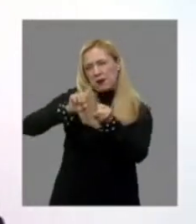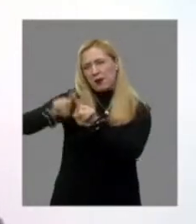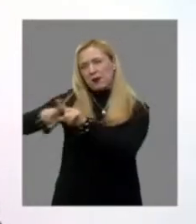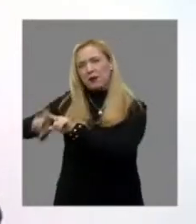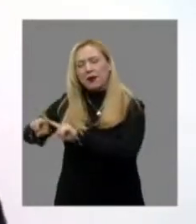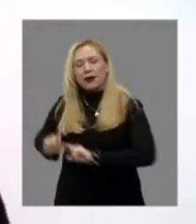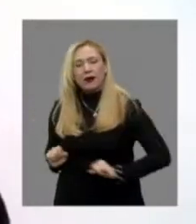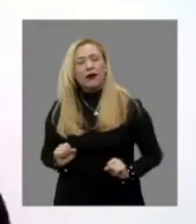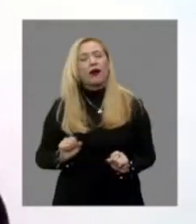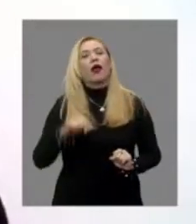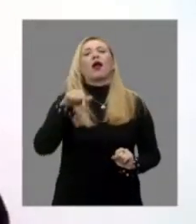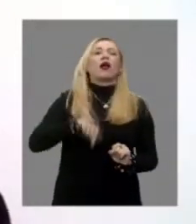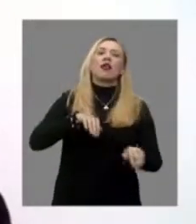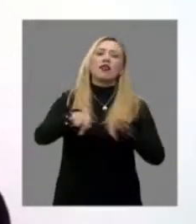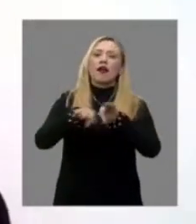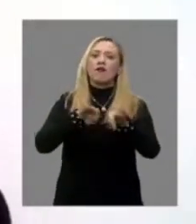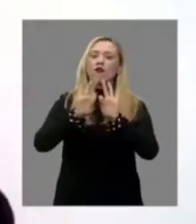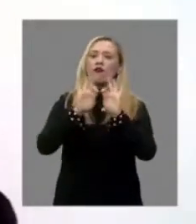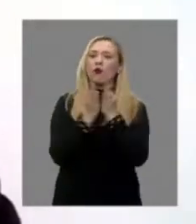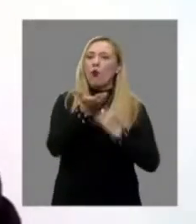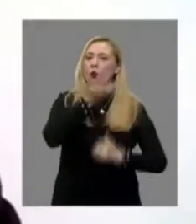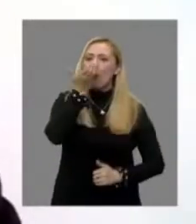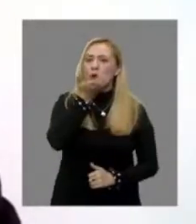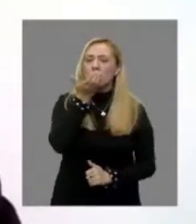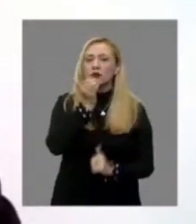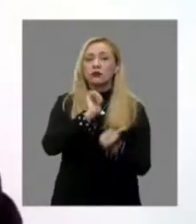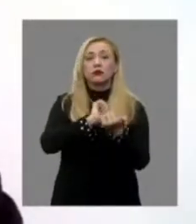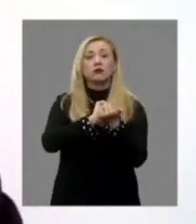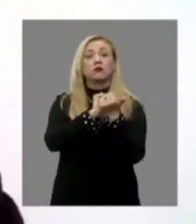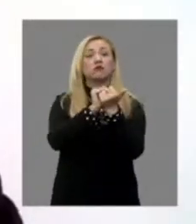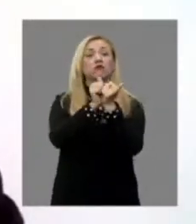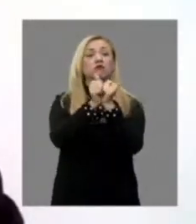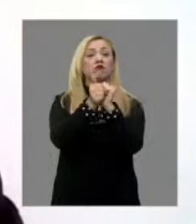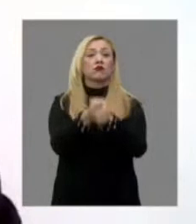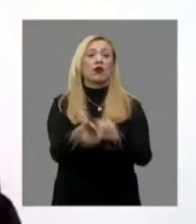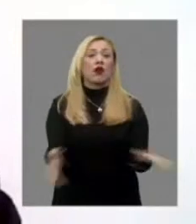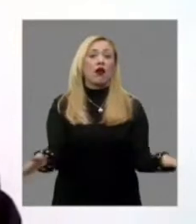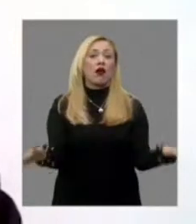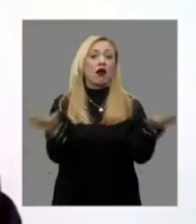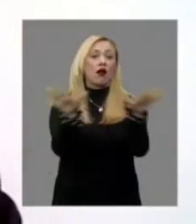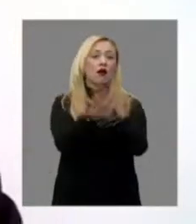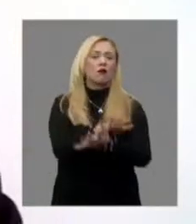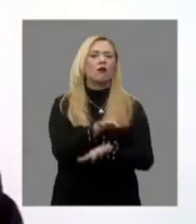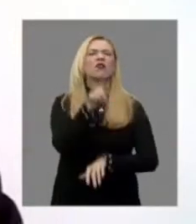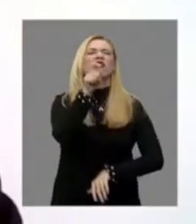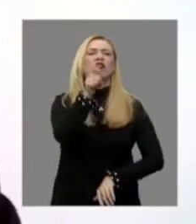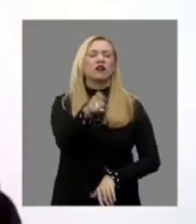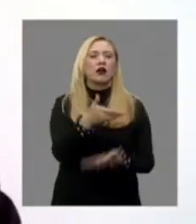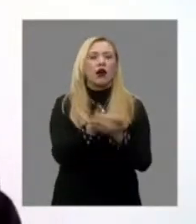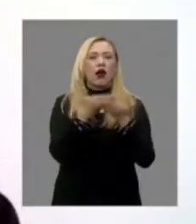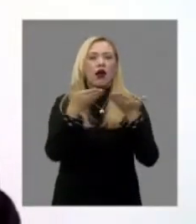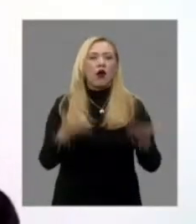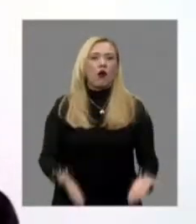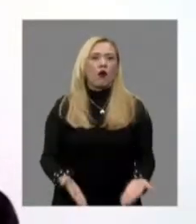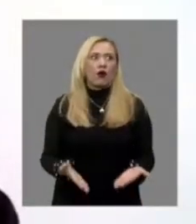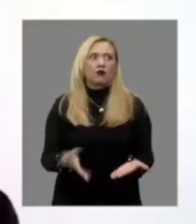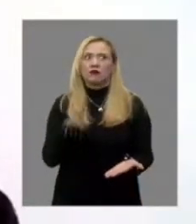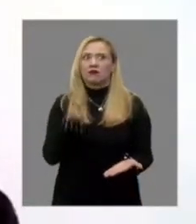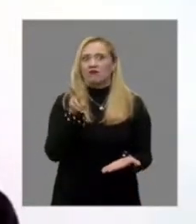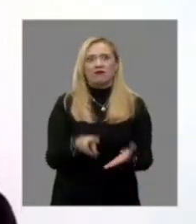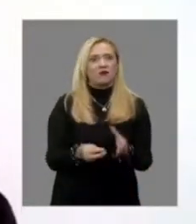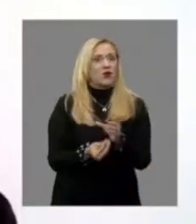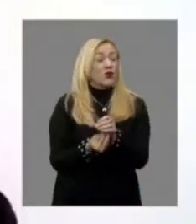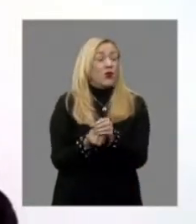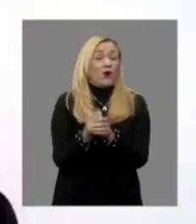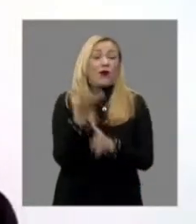en la función jurisdiccional, se transforma para dar paso a un sistema totalmente